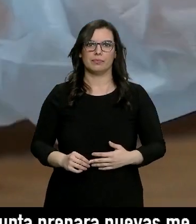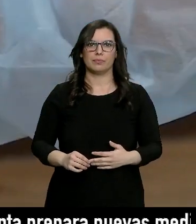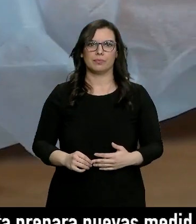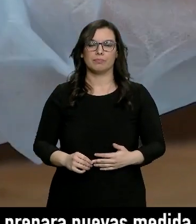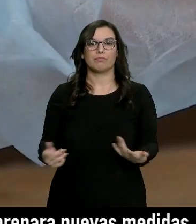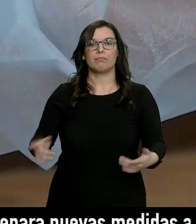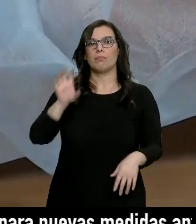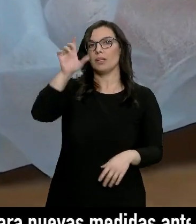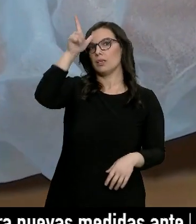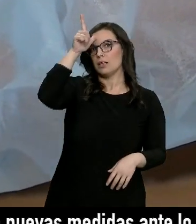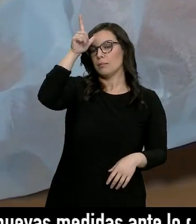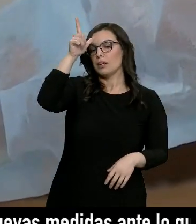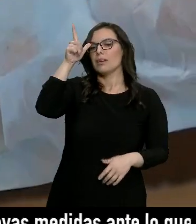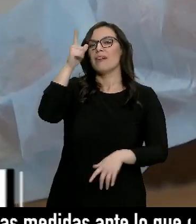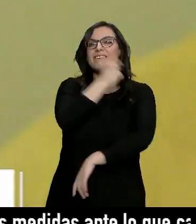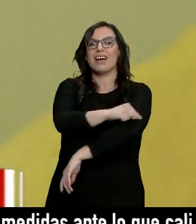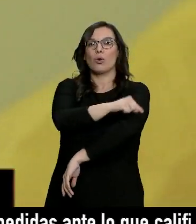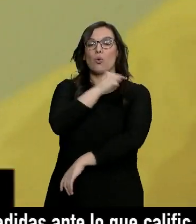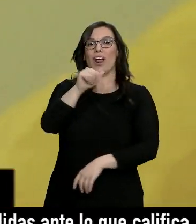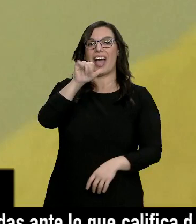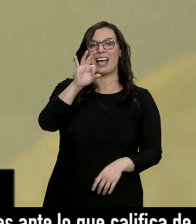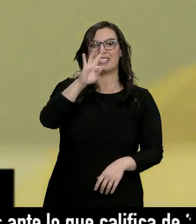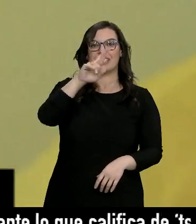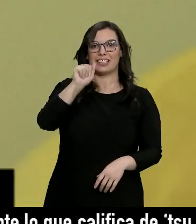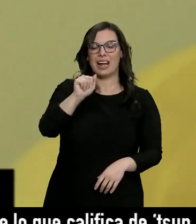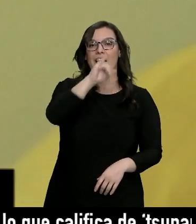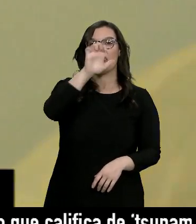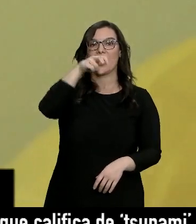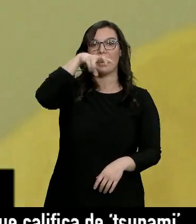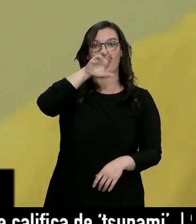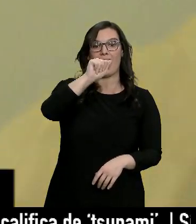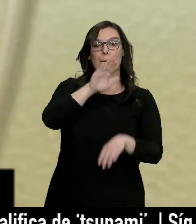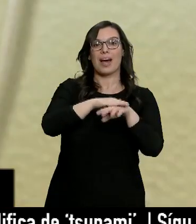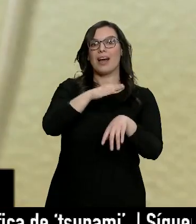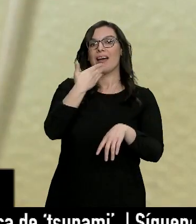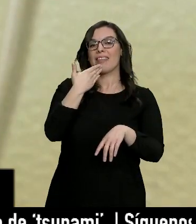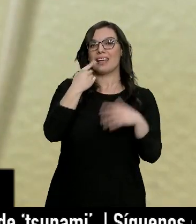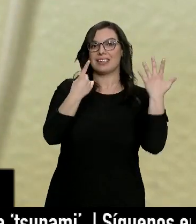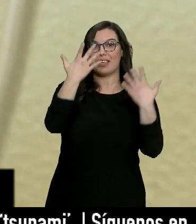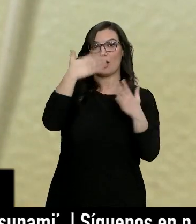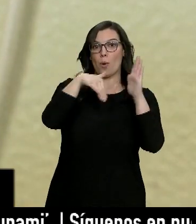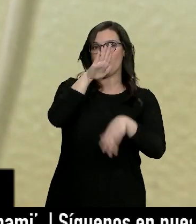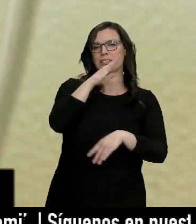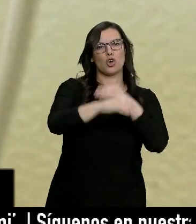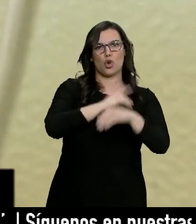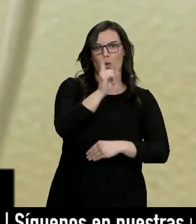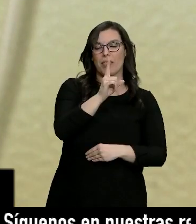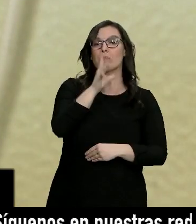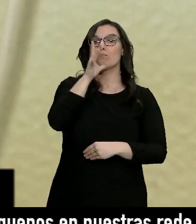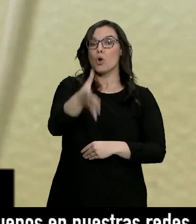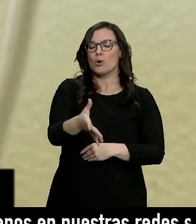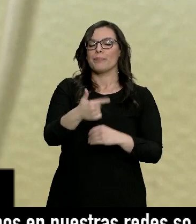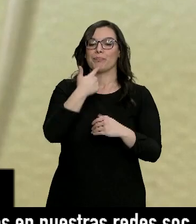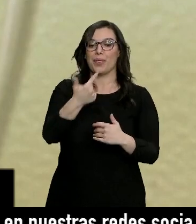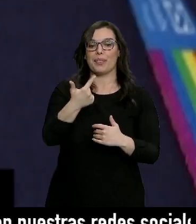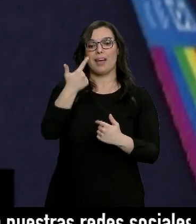Y Alemania no va a poner la vacuna de AstraZeneca a mayores de 65 años. La sanidad germana descarta su uso al